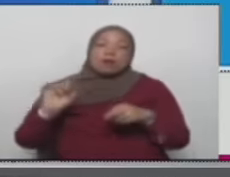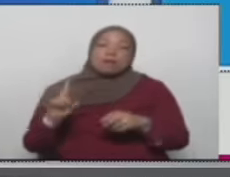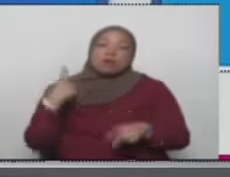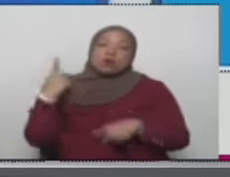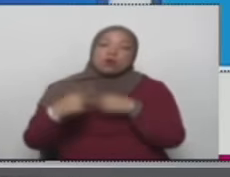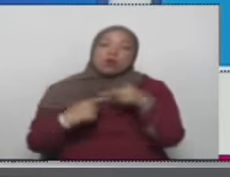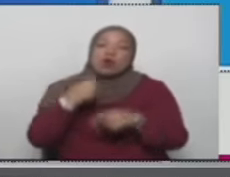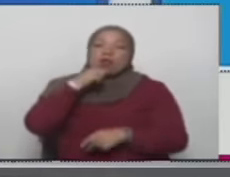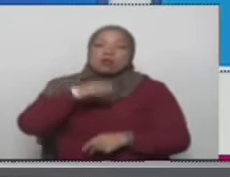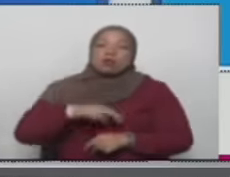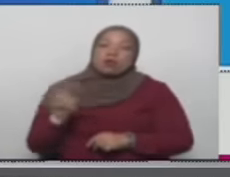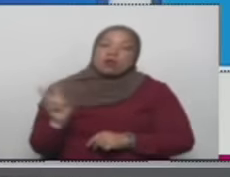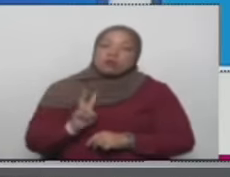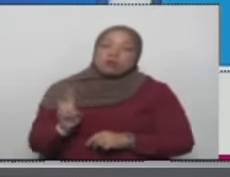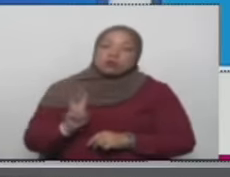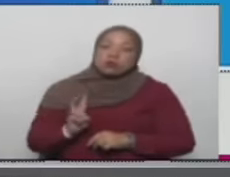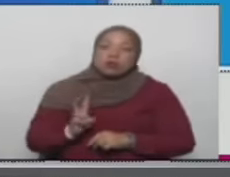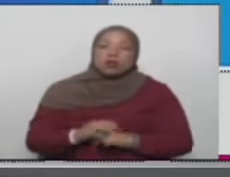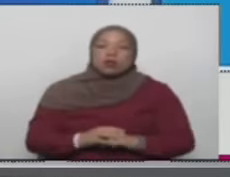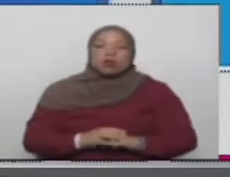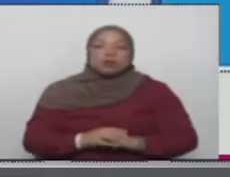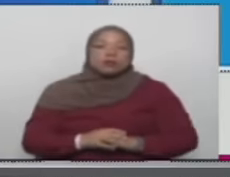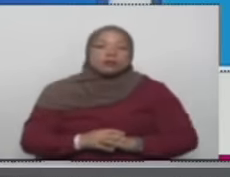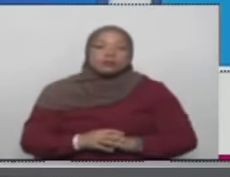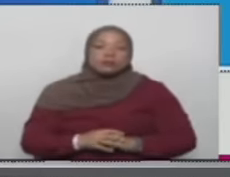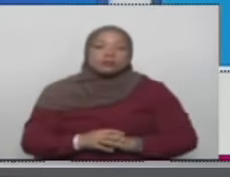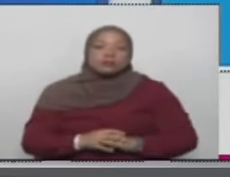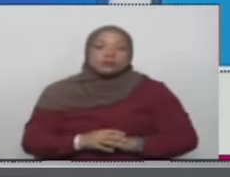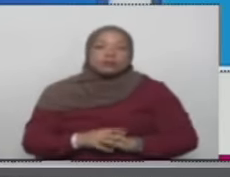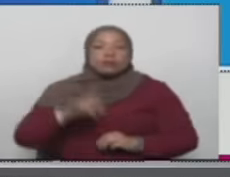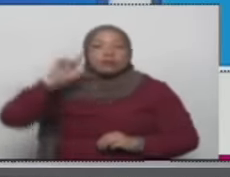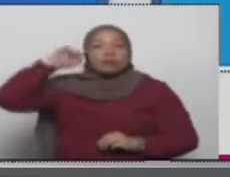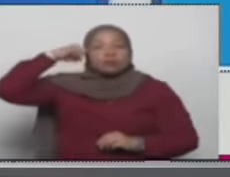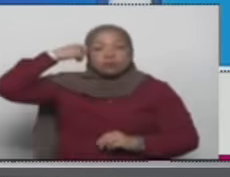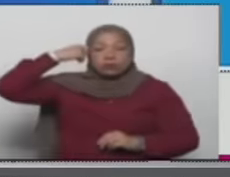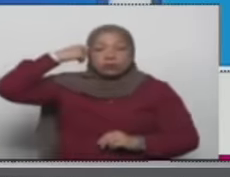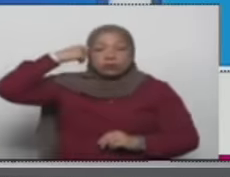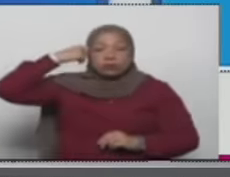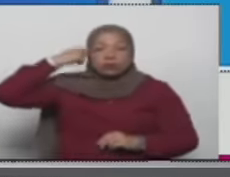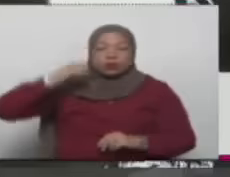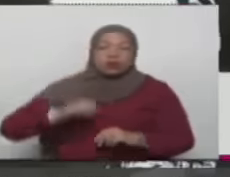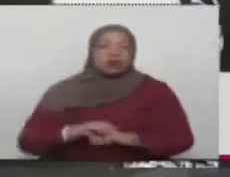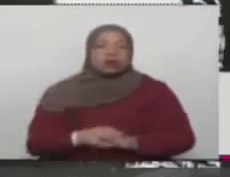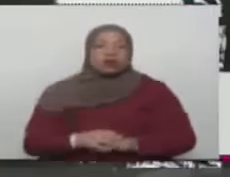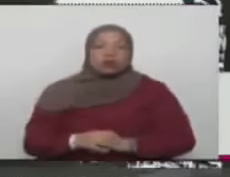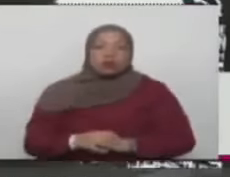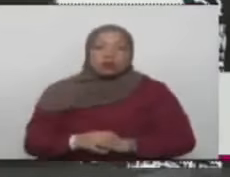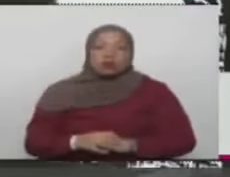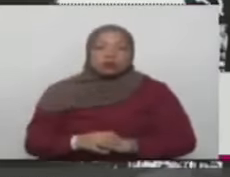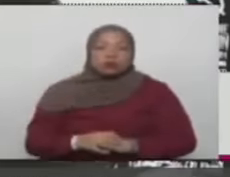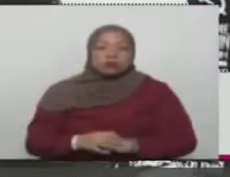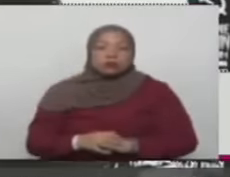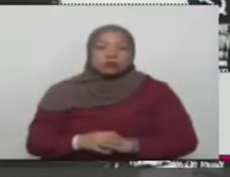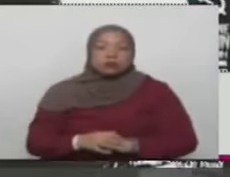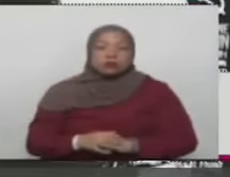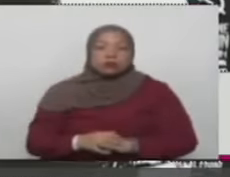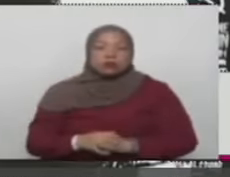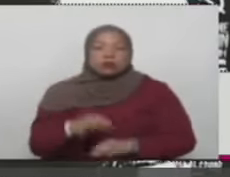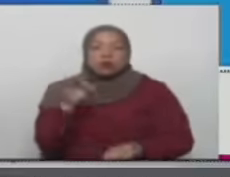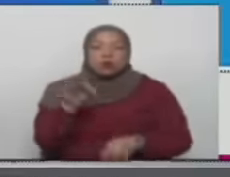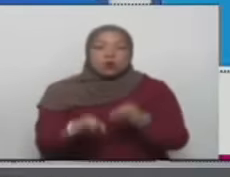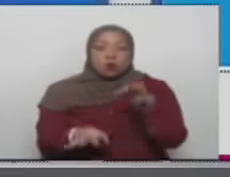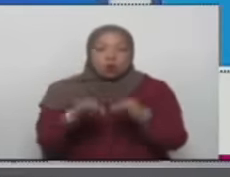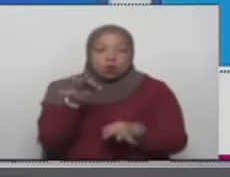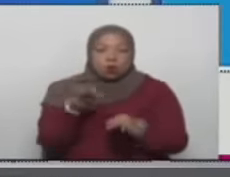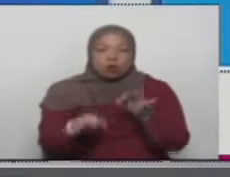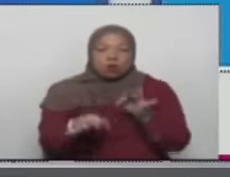la historia republicana de Venezuela. Yo recuerdo, profesor, el debate sobre el Tribunal Supremo de